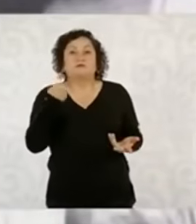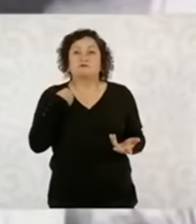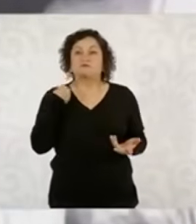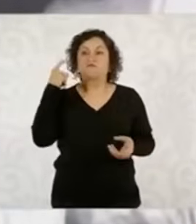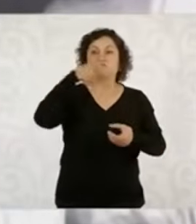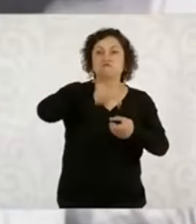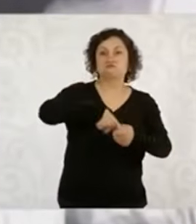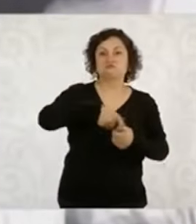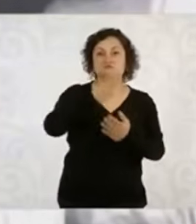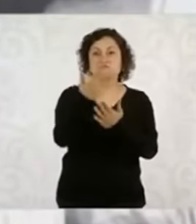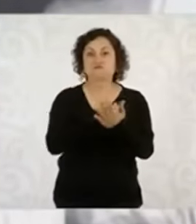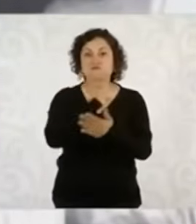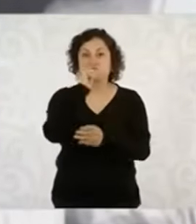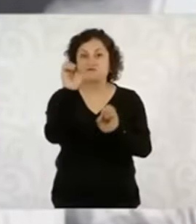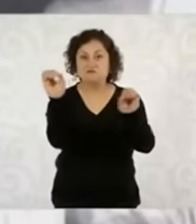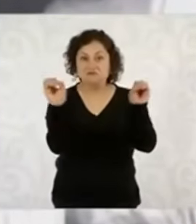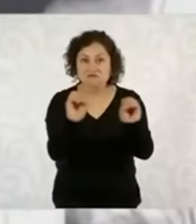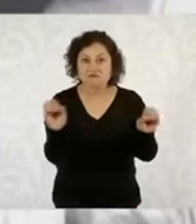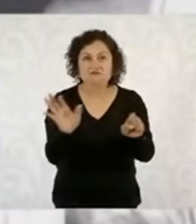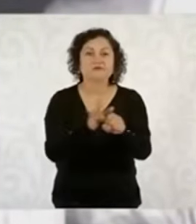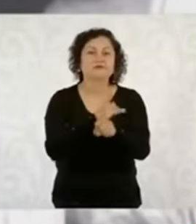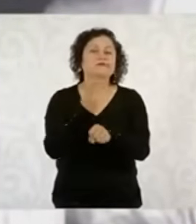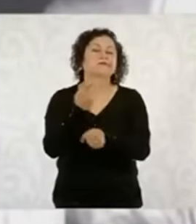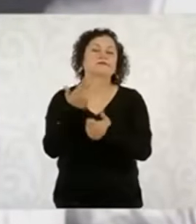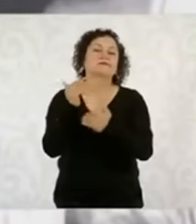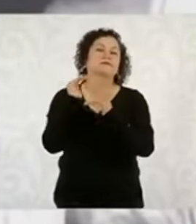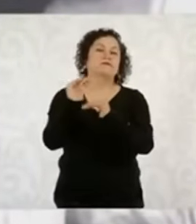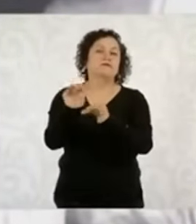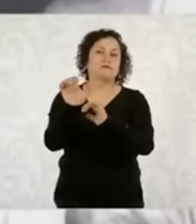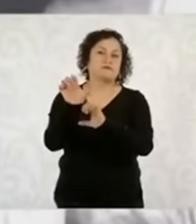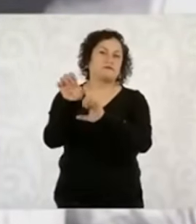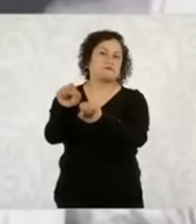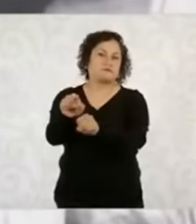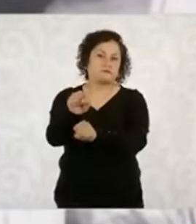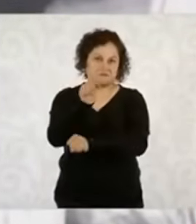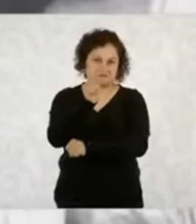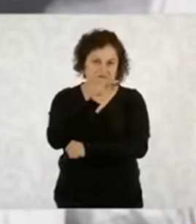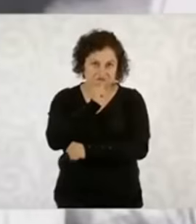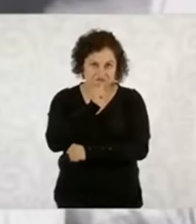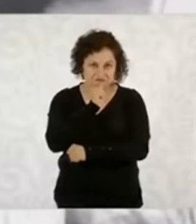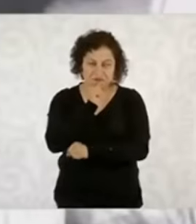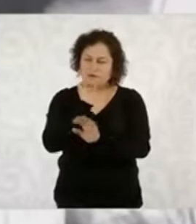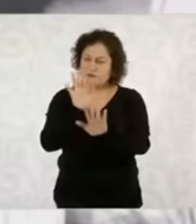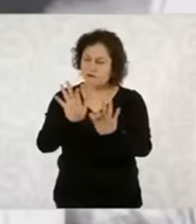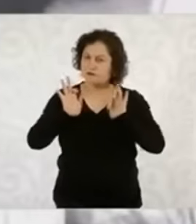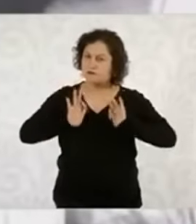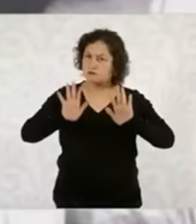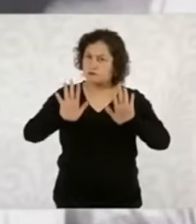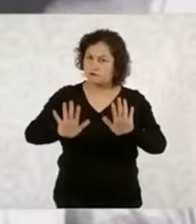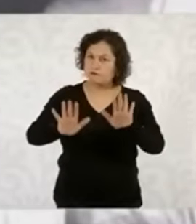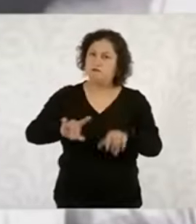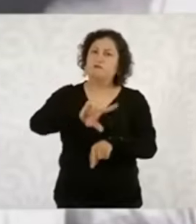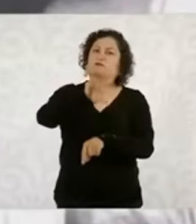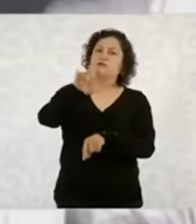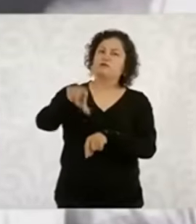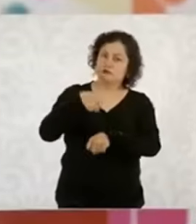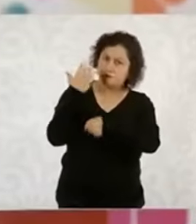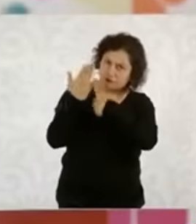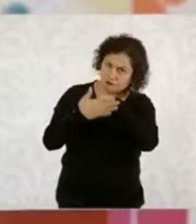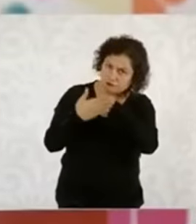lugares, pues estamos en una primera etapa de trabajo. Recuerden que vamos a hacer 500,000 viviendas y